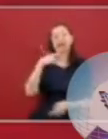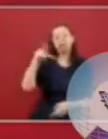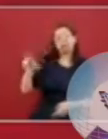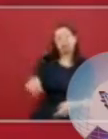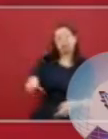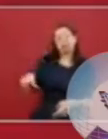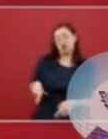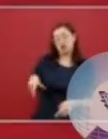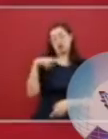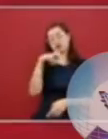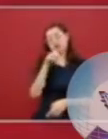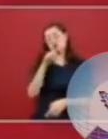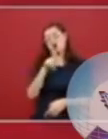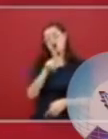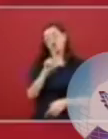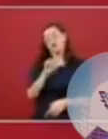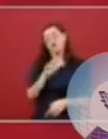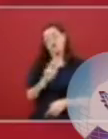tecnócratas,